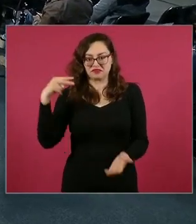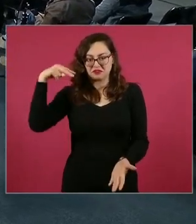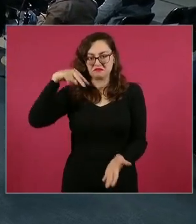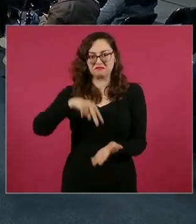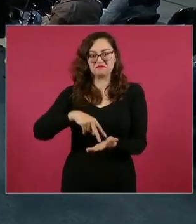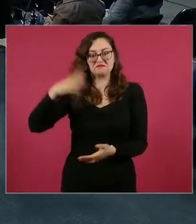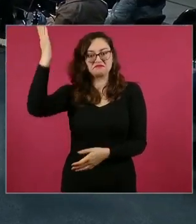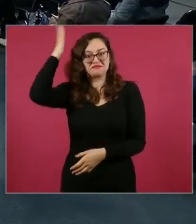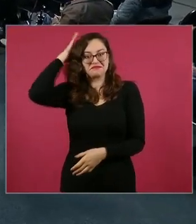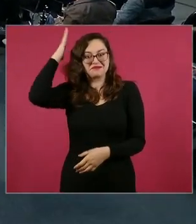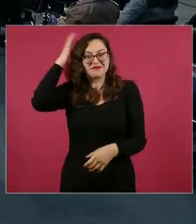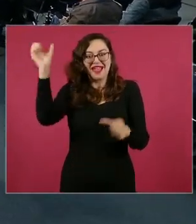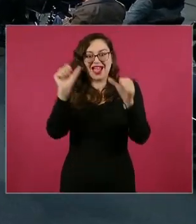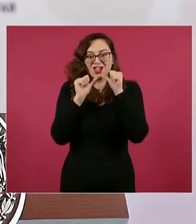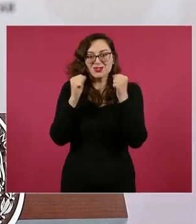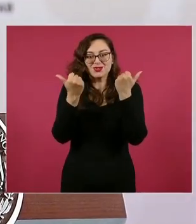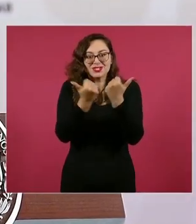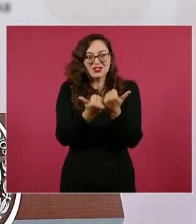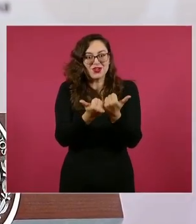el